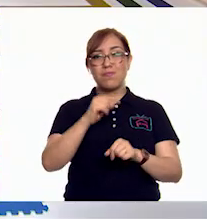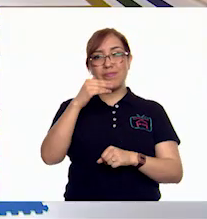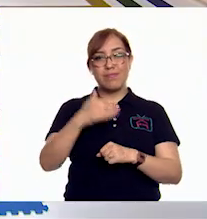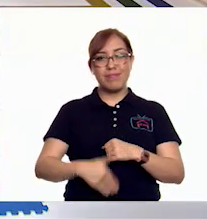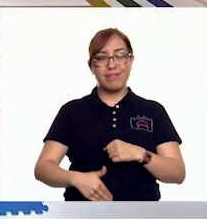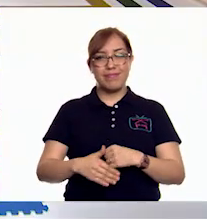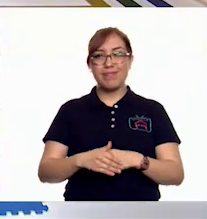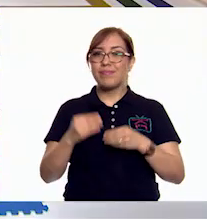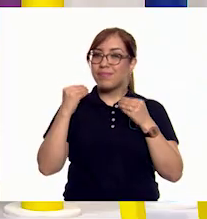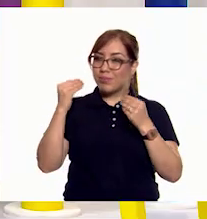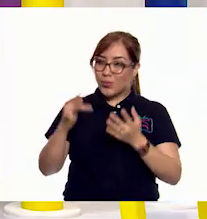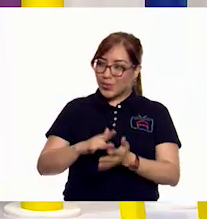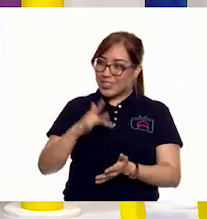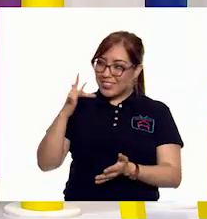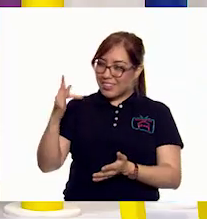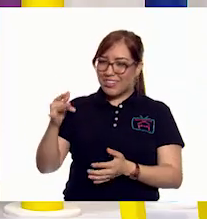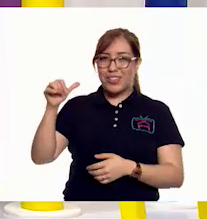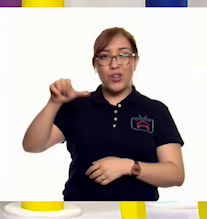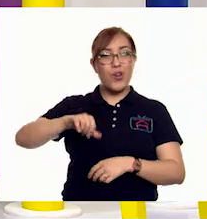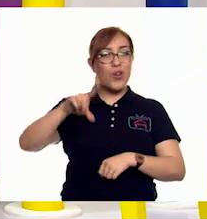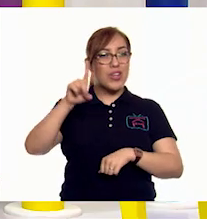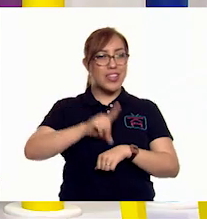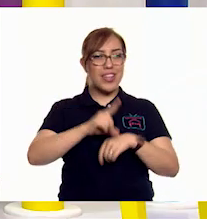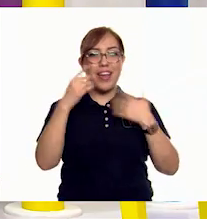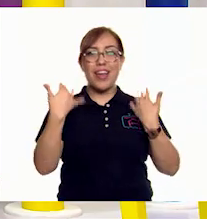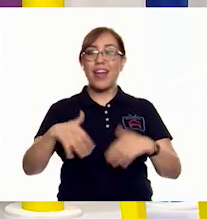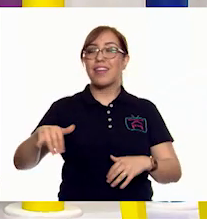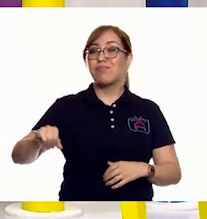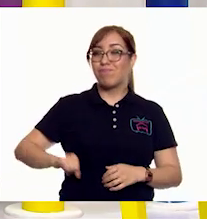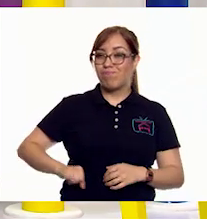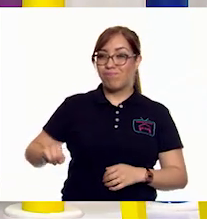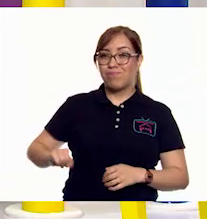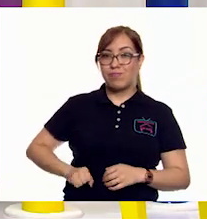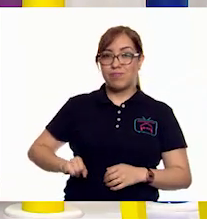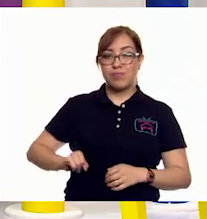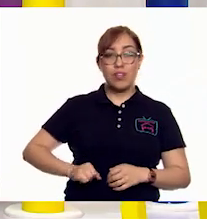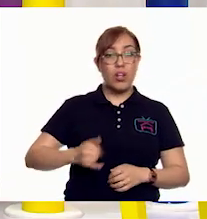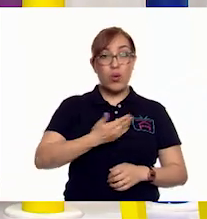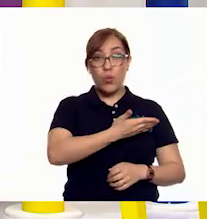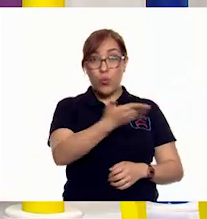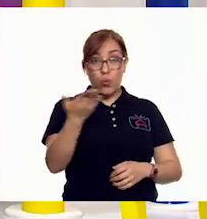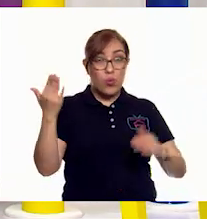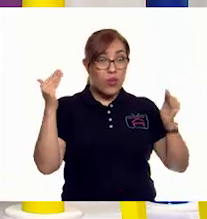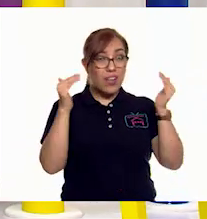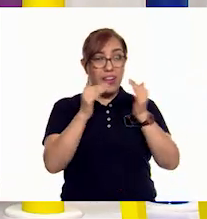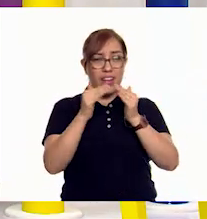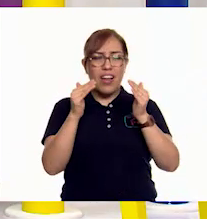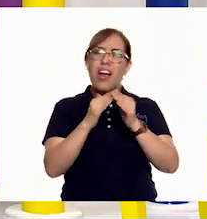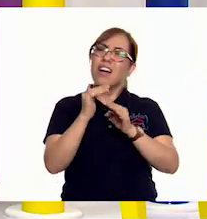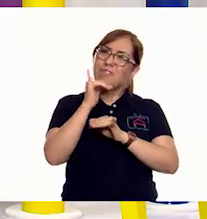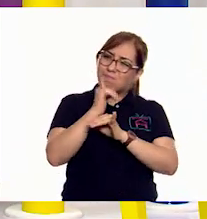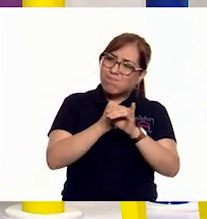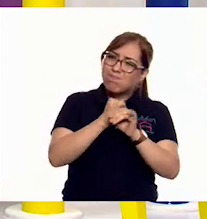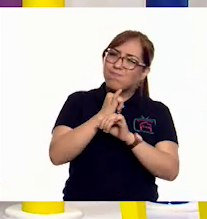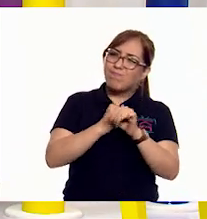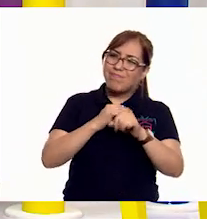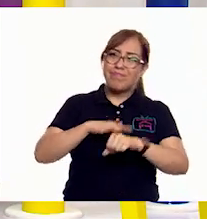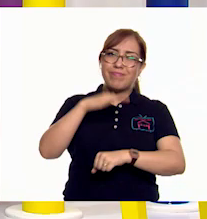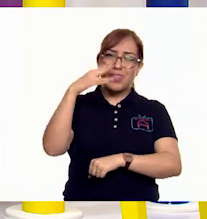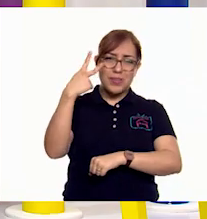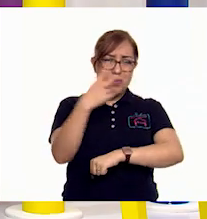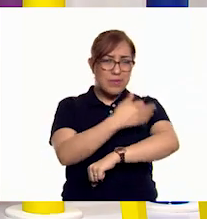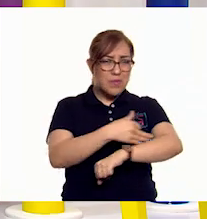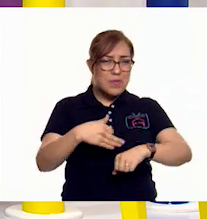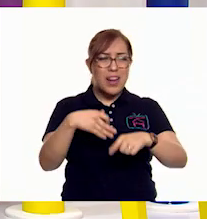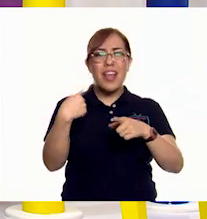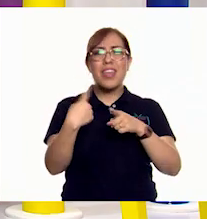Pili. Muchísimas gracias. El día de hoy estuvo muy interesante. Y ustedes en casa, pues averigüen quiénes son todos los que componen su familia. Y